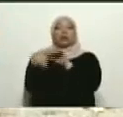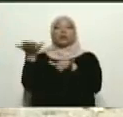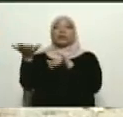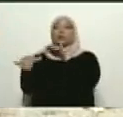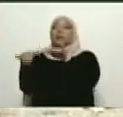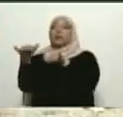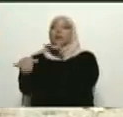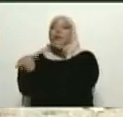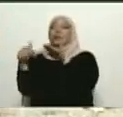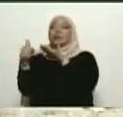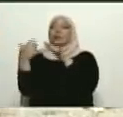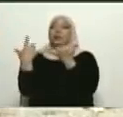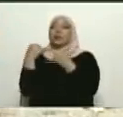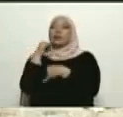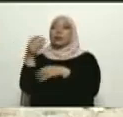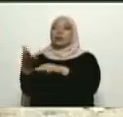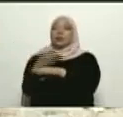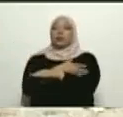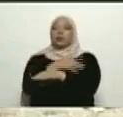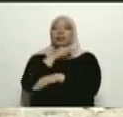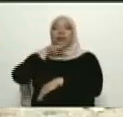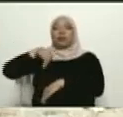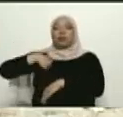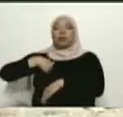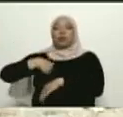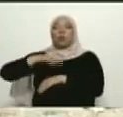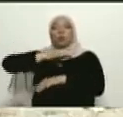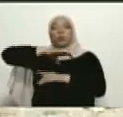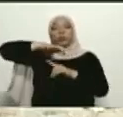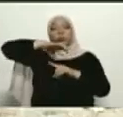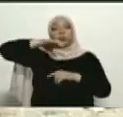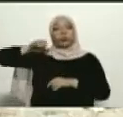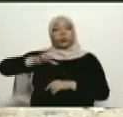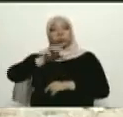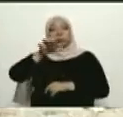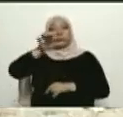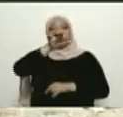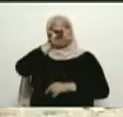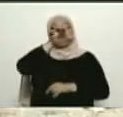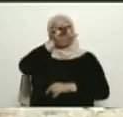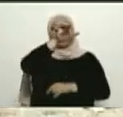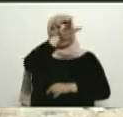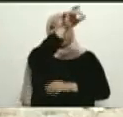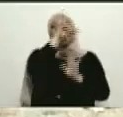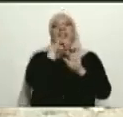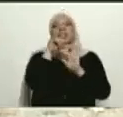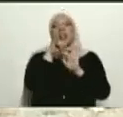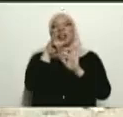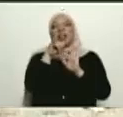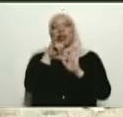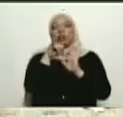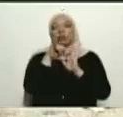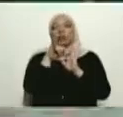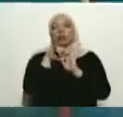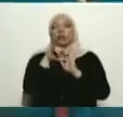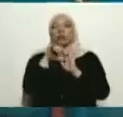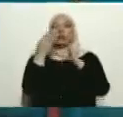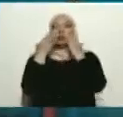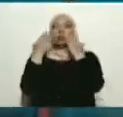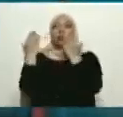médanos de coro el guarayra repano que lo tenemos aquí a patyquemingo como dicen alguien sabrá Qué quiere decir